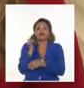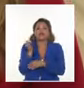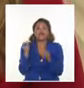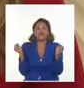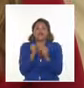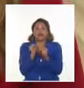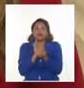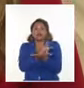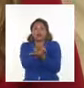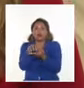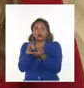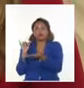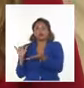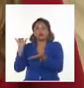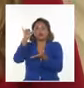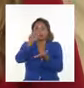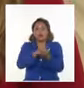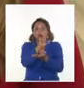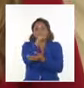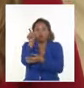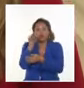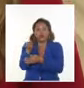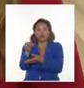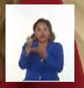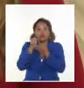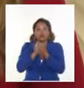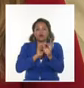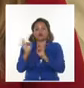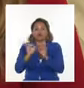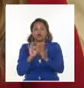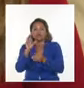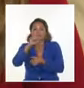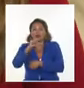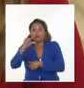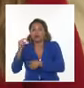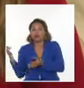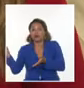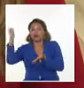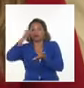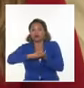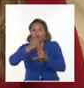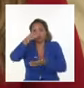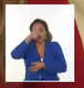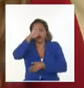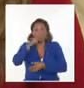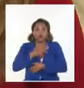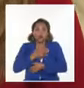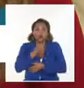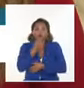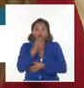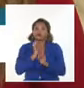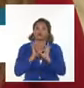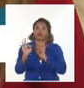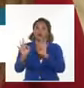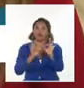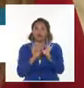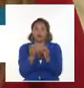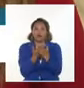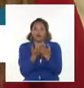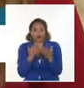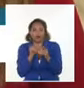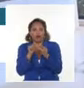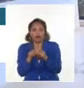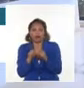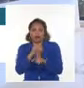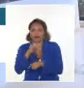aeropuerto, que esto permite conservar las vacunas una vez que lleguen al país, no se rompa esta cadena de frío y no se afecte este